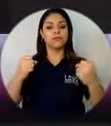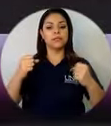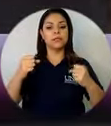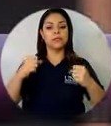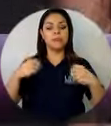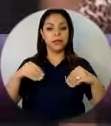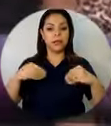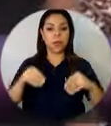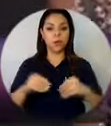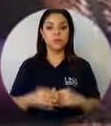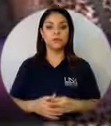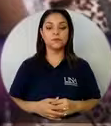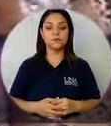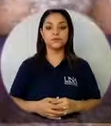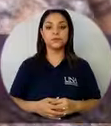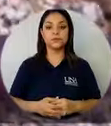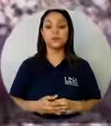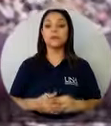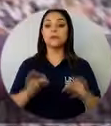mercado.